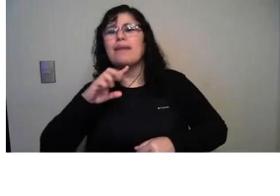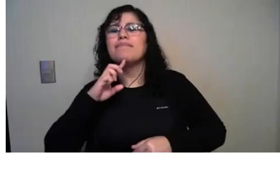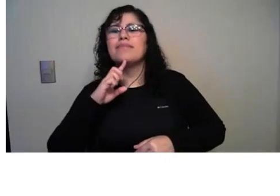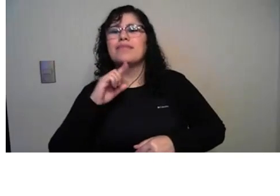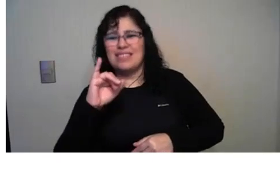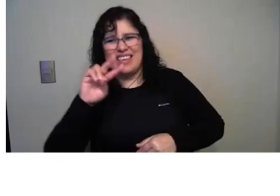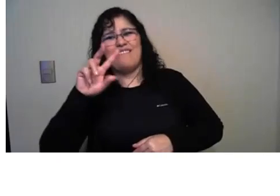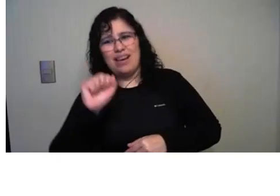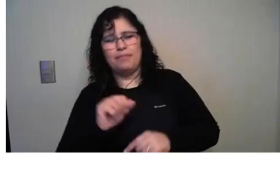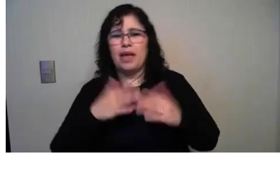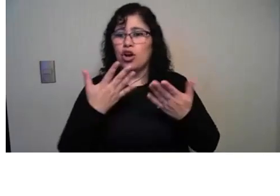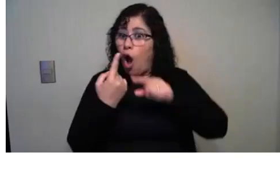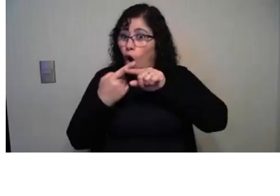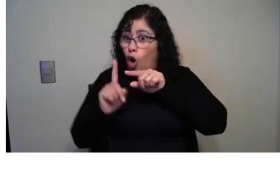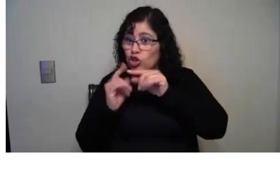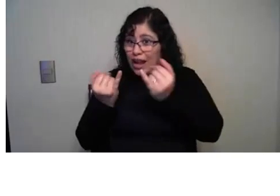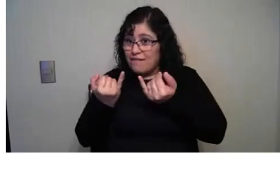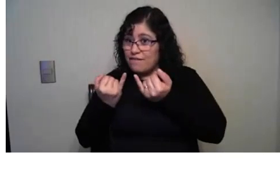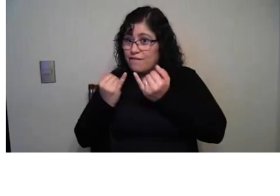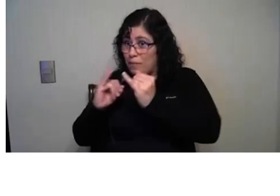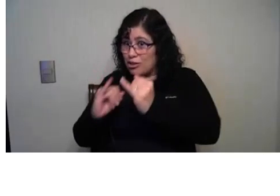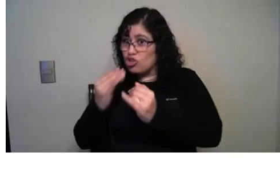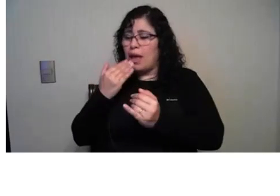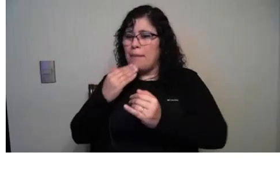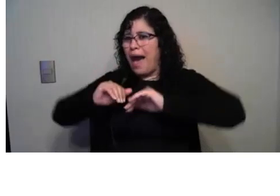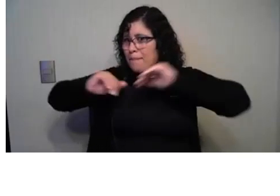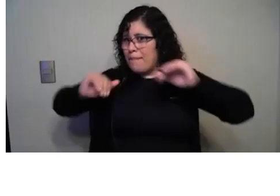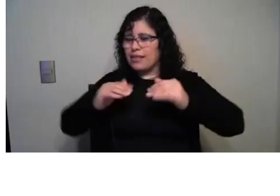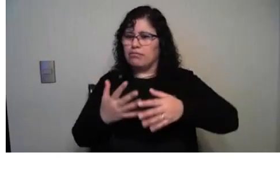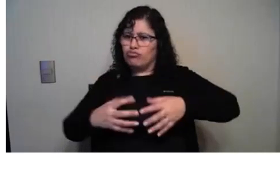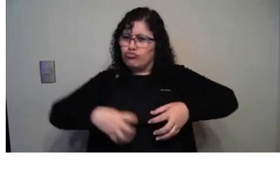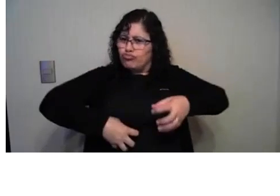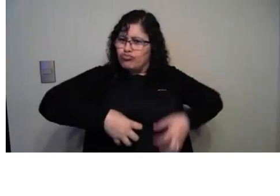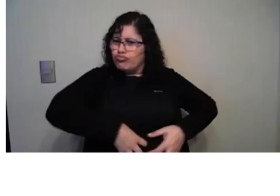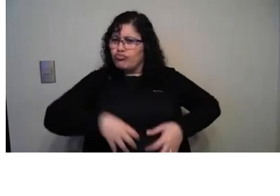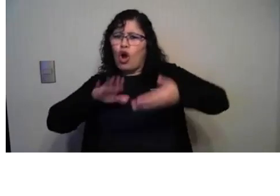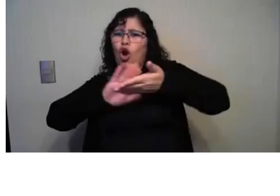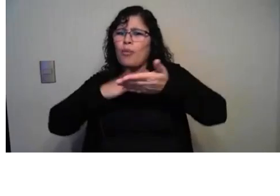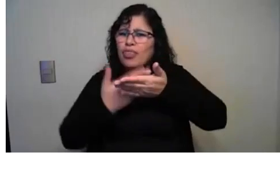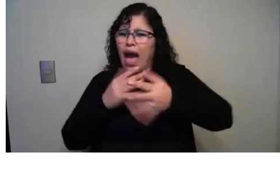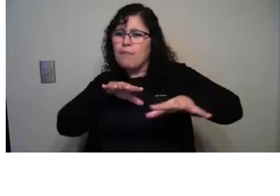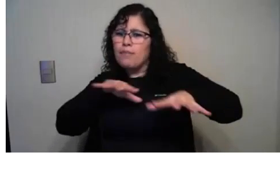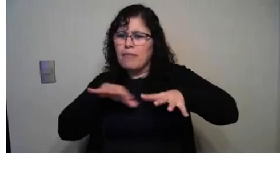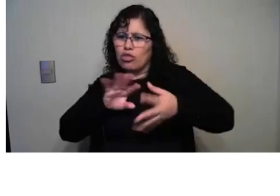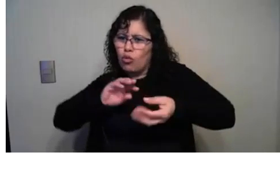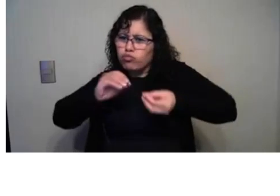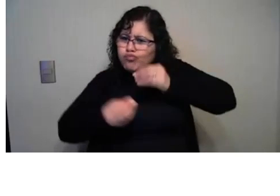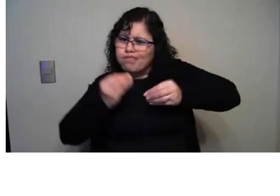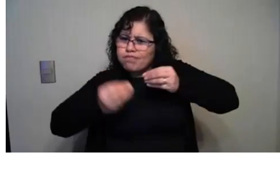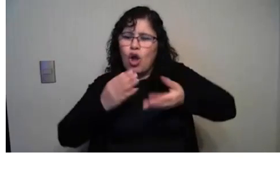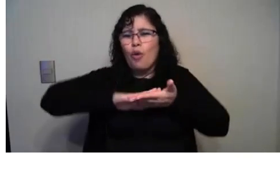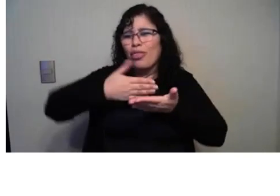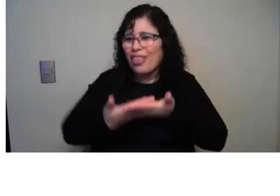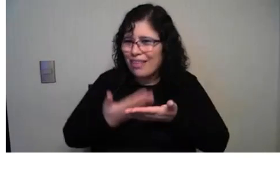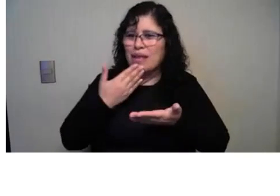viene de las vísceras, ¿ya? Y nos van a informar del estado de las vísceras, ¿cierto? De los movimientos de las vísceras, así como también de